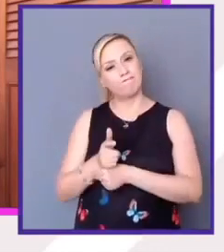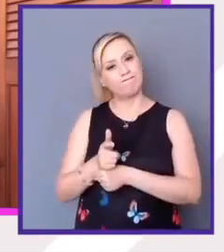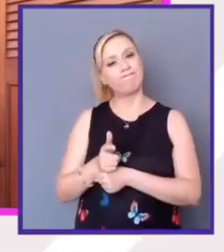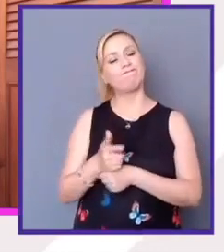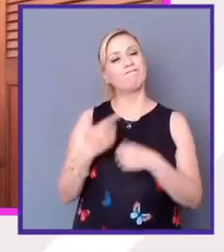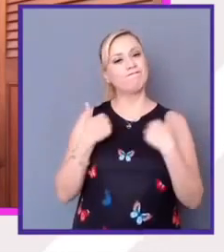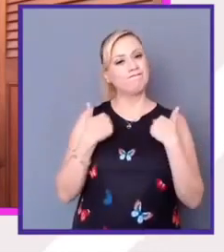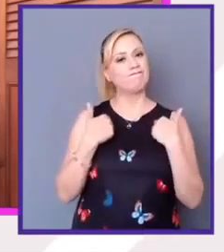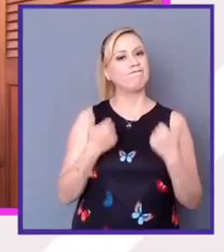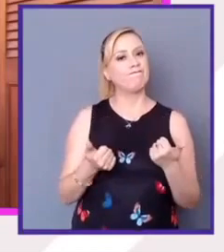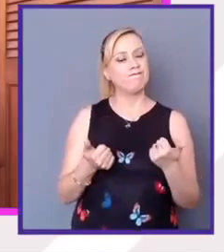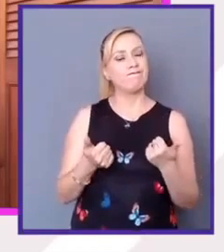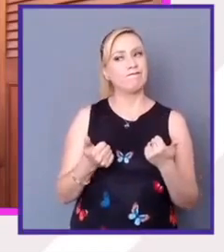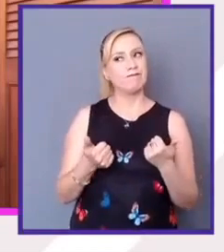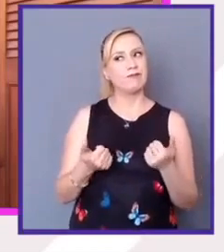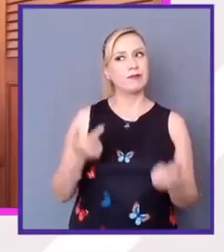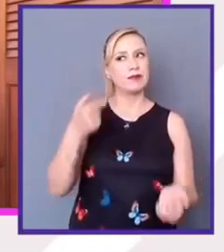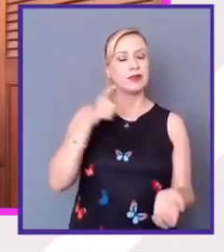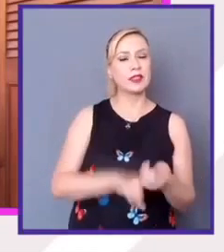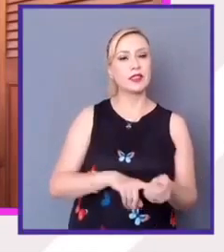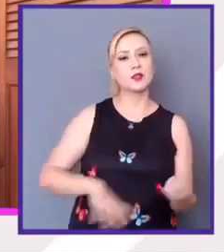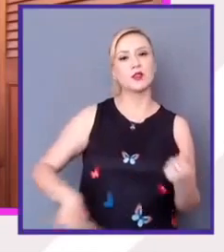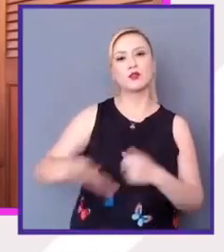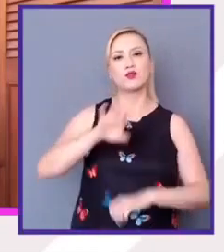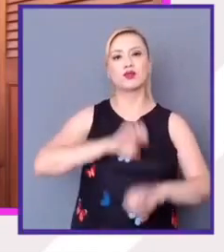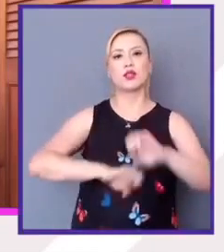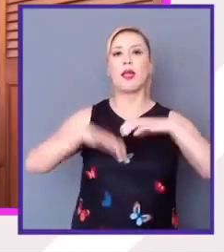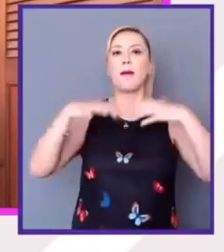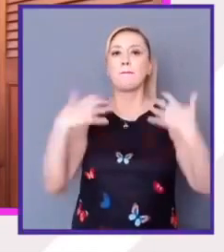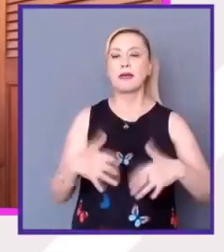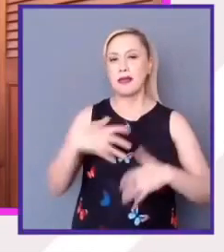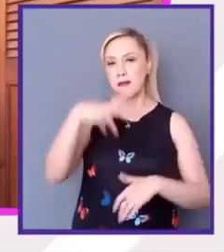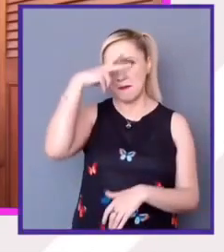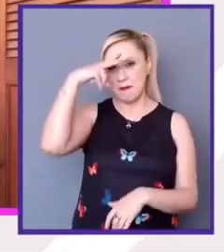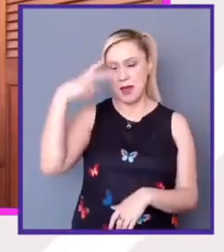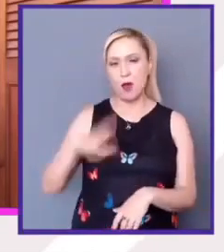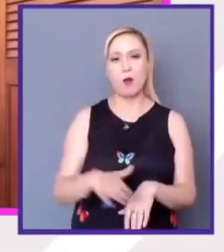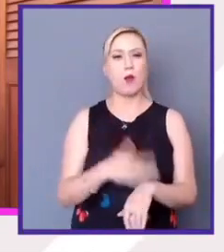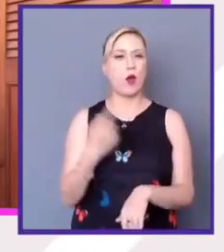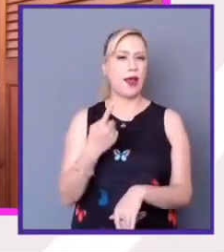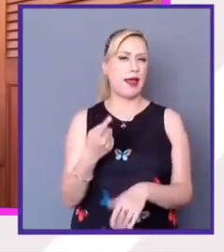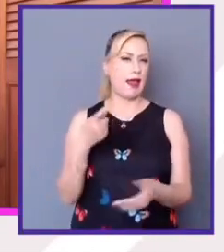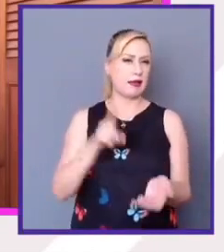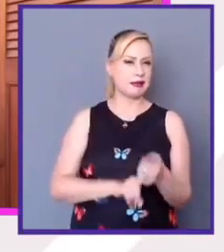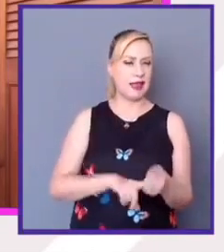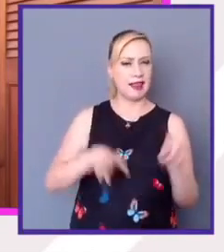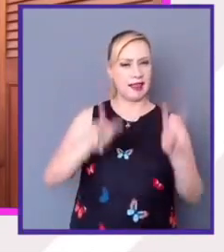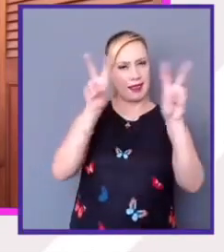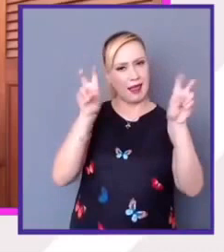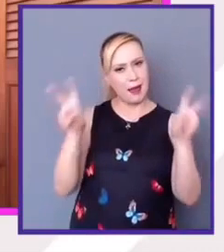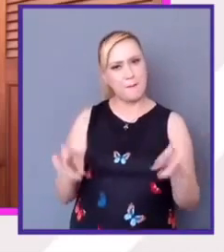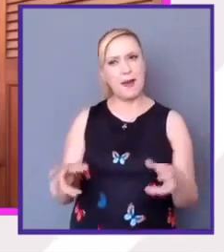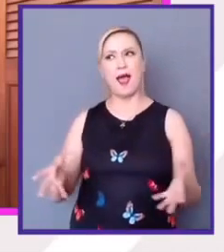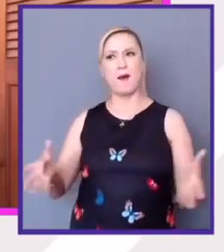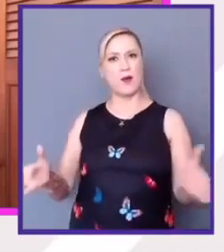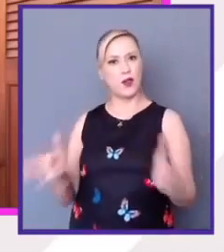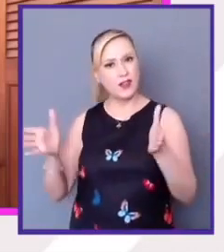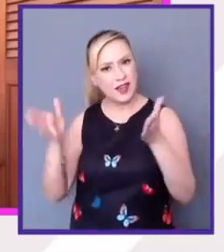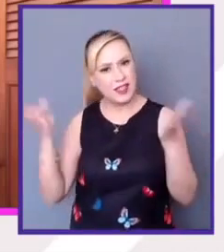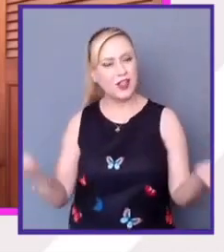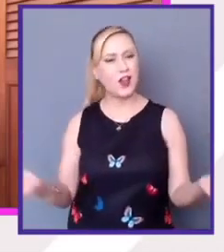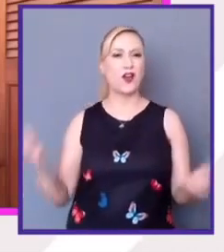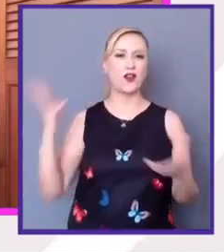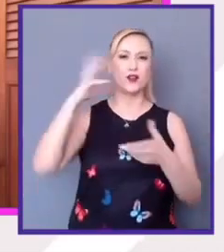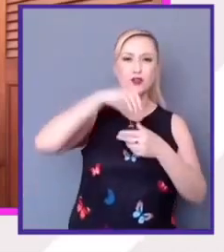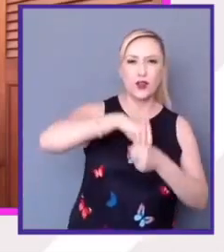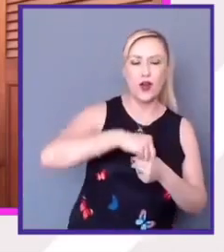contextos del entorno empresarial, por ejemplo, mexicano, porque todo lo que está vinculado a temas de motivación, inclusión,